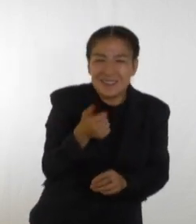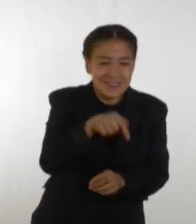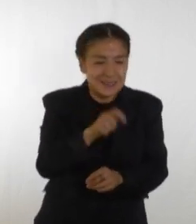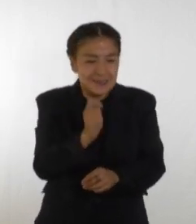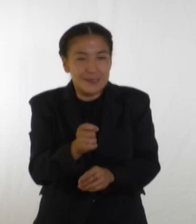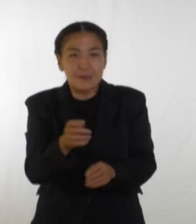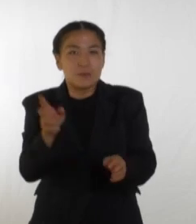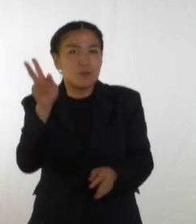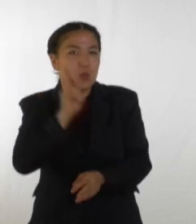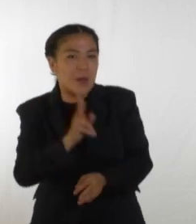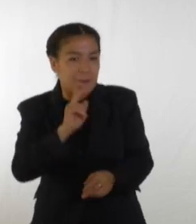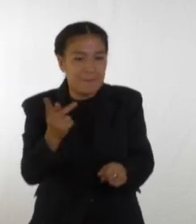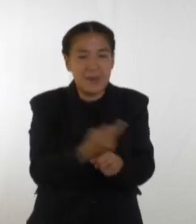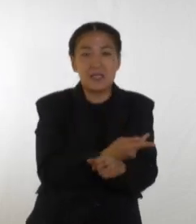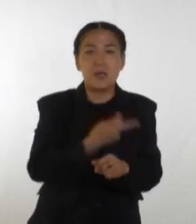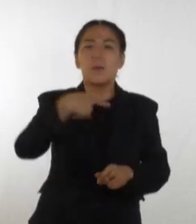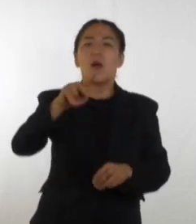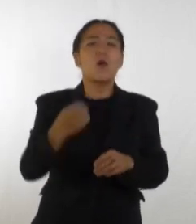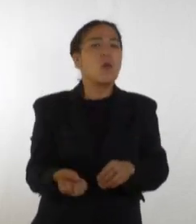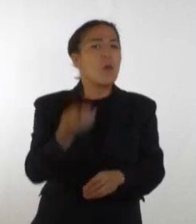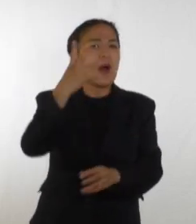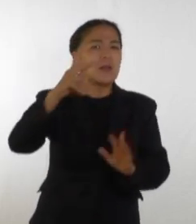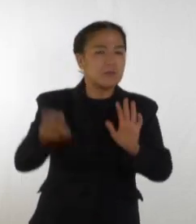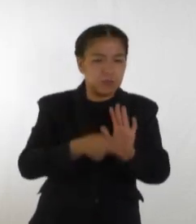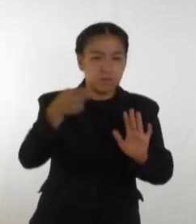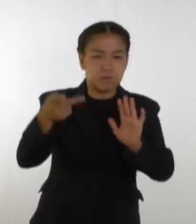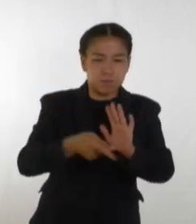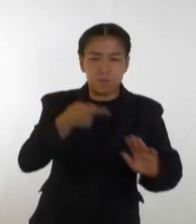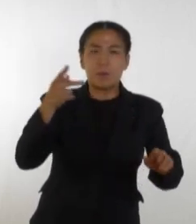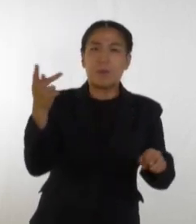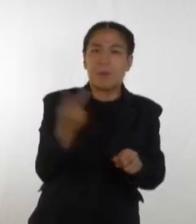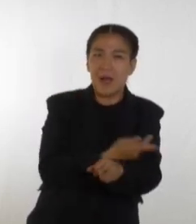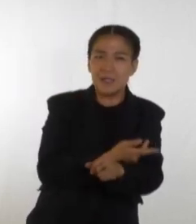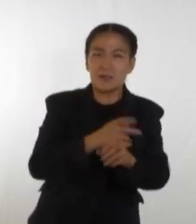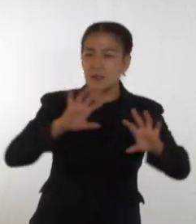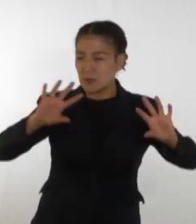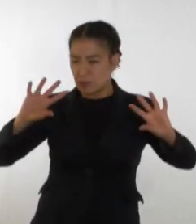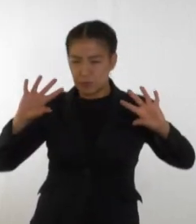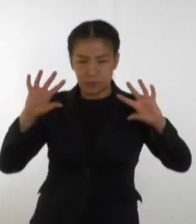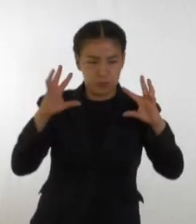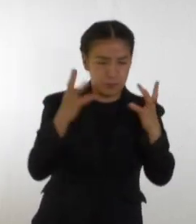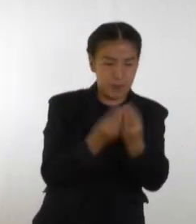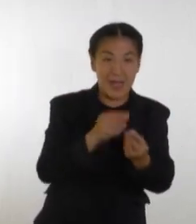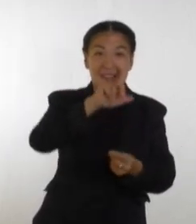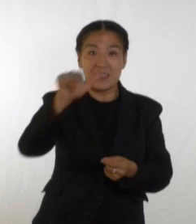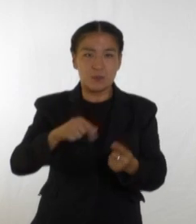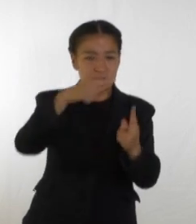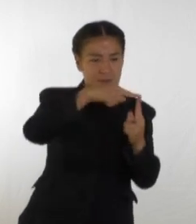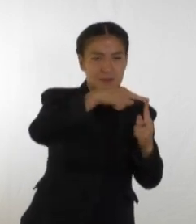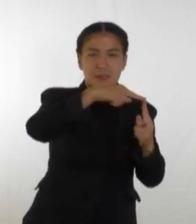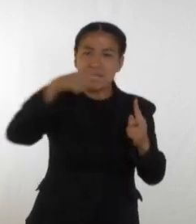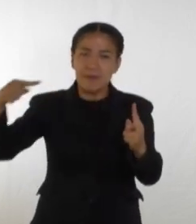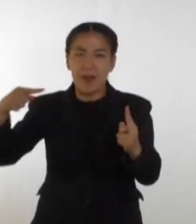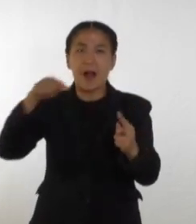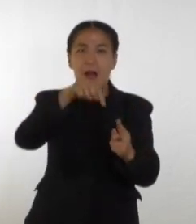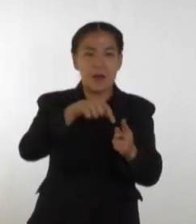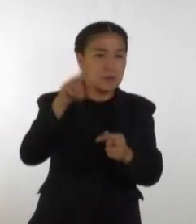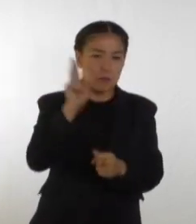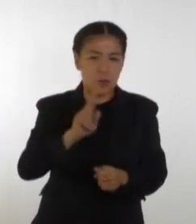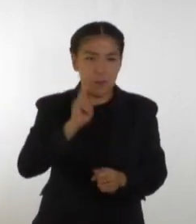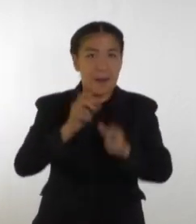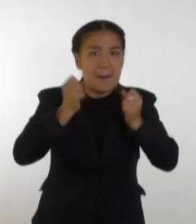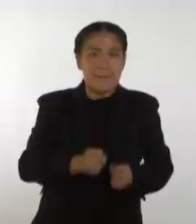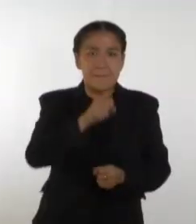bien cosas complicadas es difícil, pero contar cuántas había y dividir en total, eso es suponer que todas tienen la